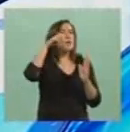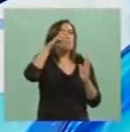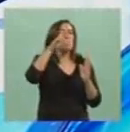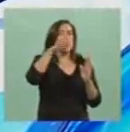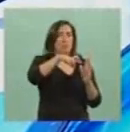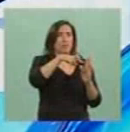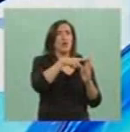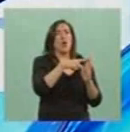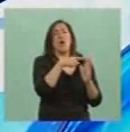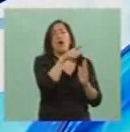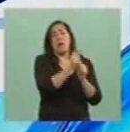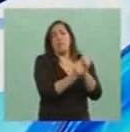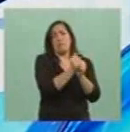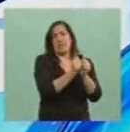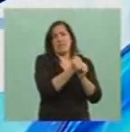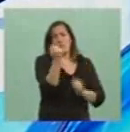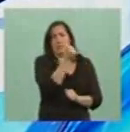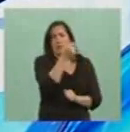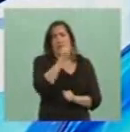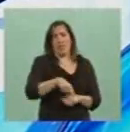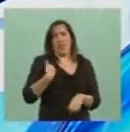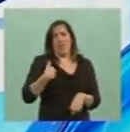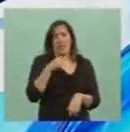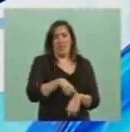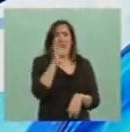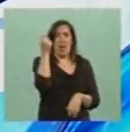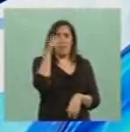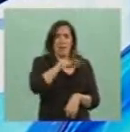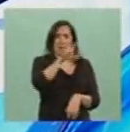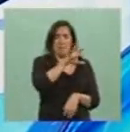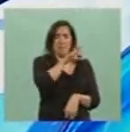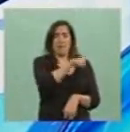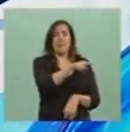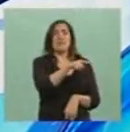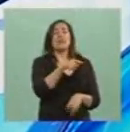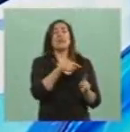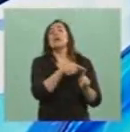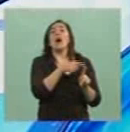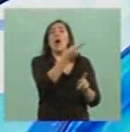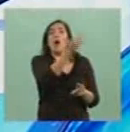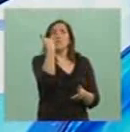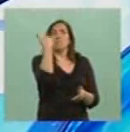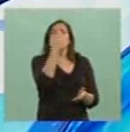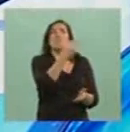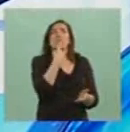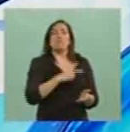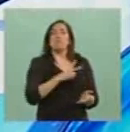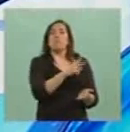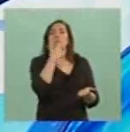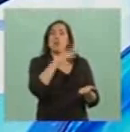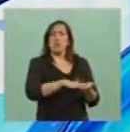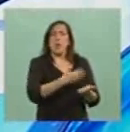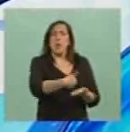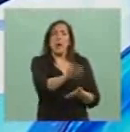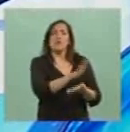Pampa, que es de un conocidísimo y gran empresario argentino, espero, tal cual nos ha prometido, que en los próximos días se